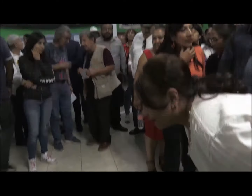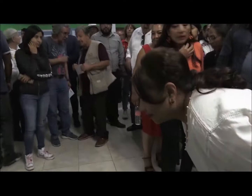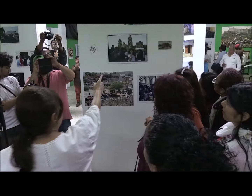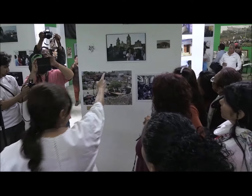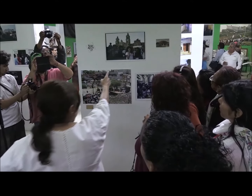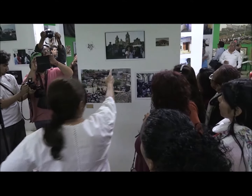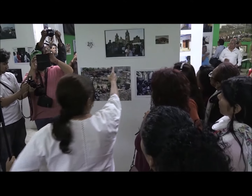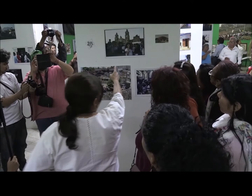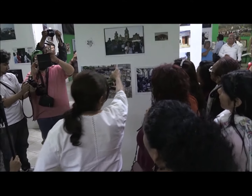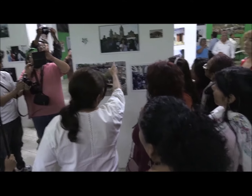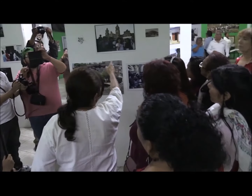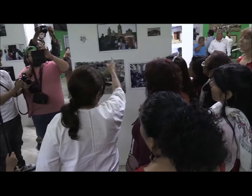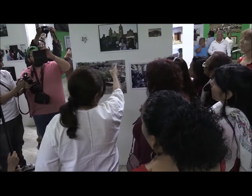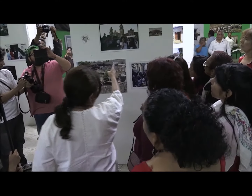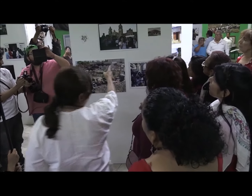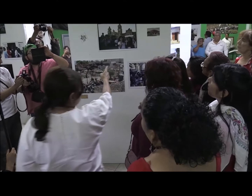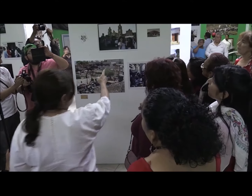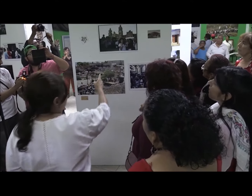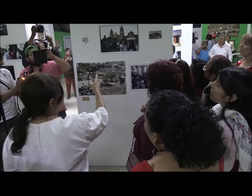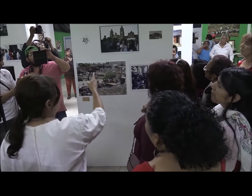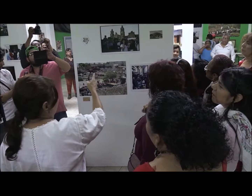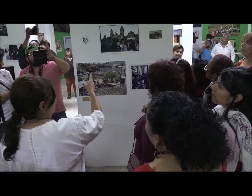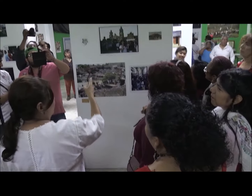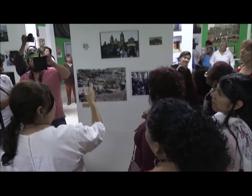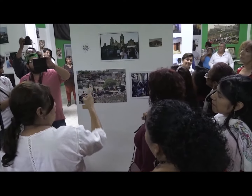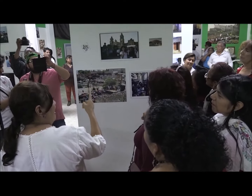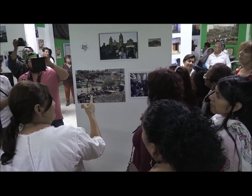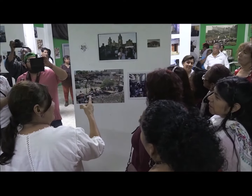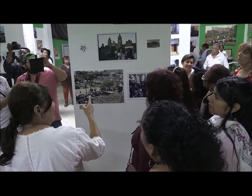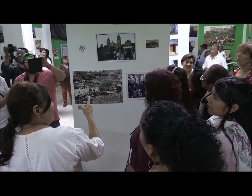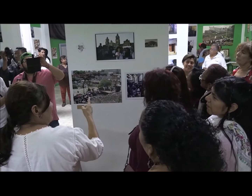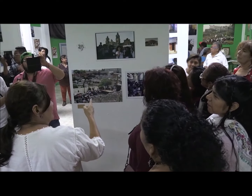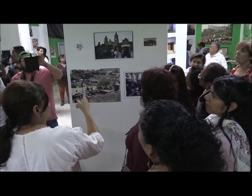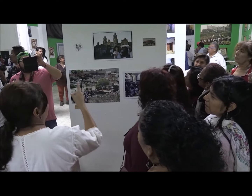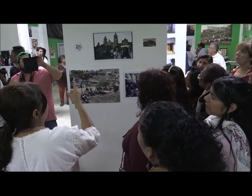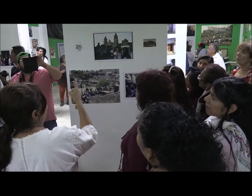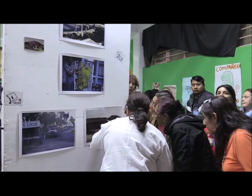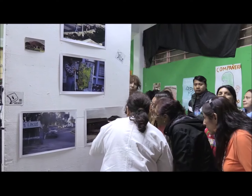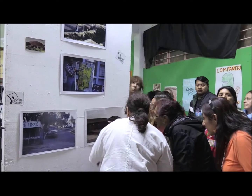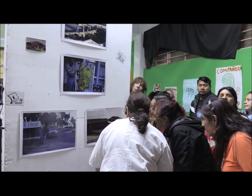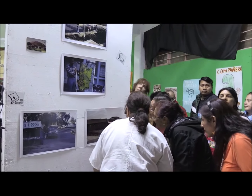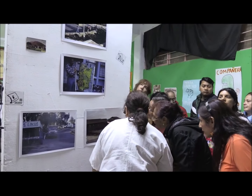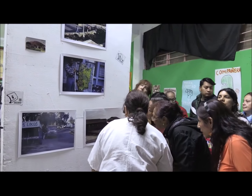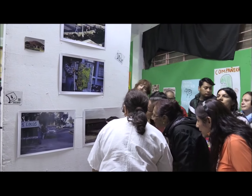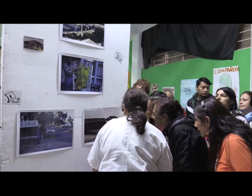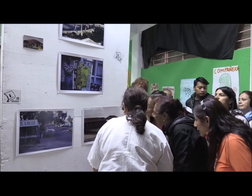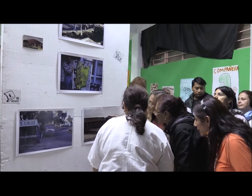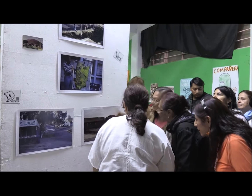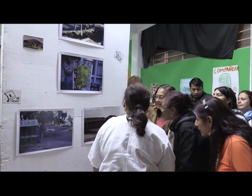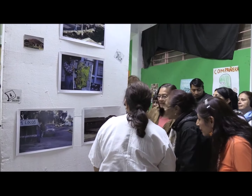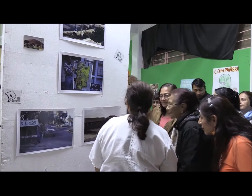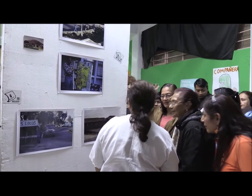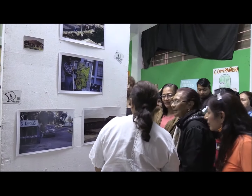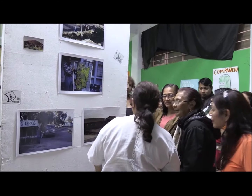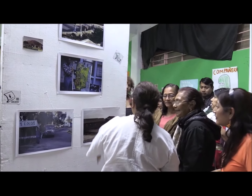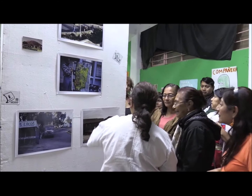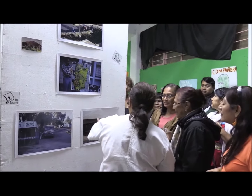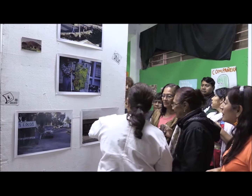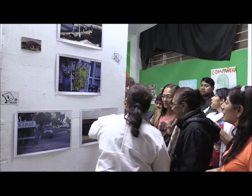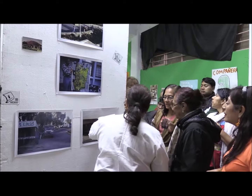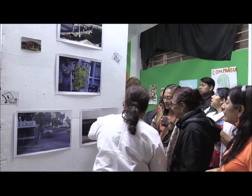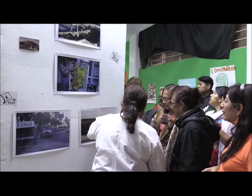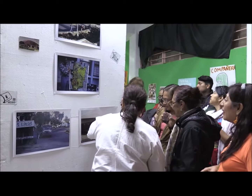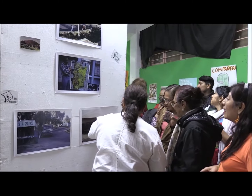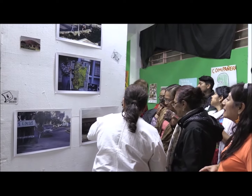el pétalo de una crítica y actúan como cortesanos haciendo todo lo que ella cree que es correcto no se abre solo